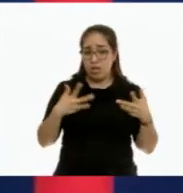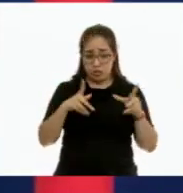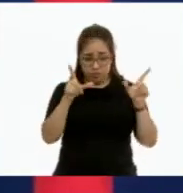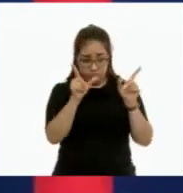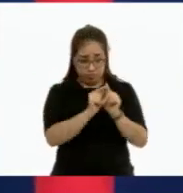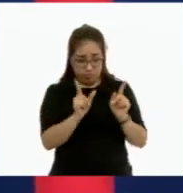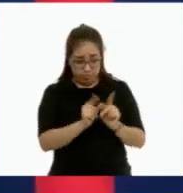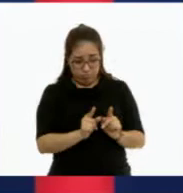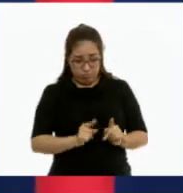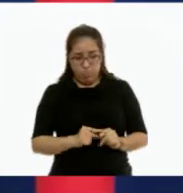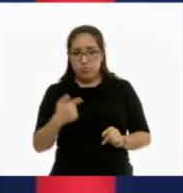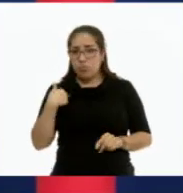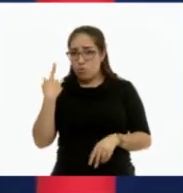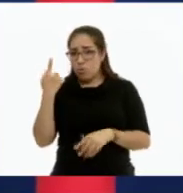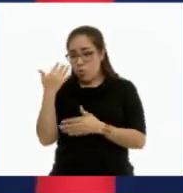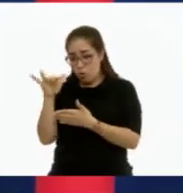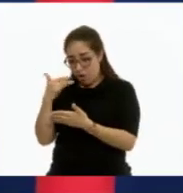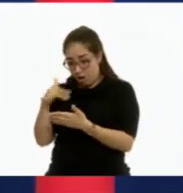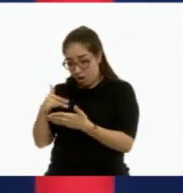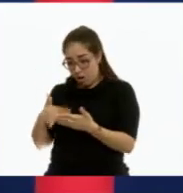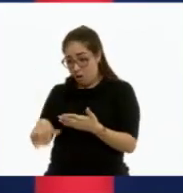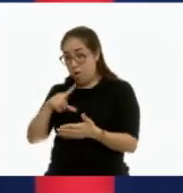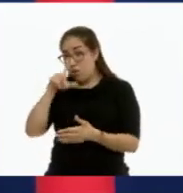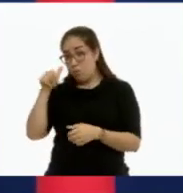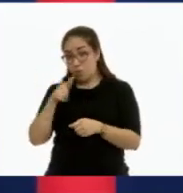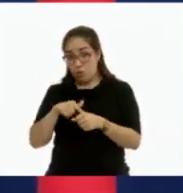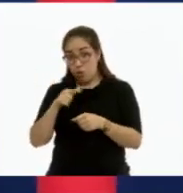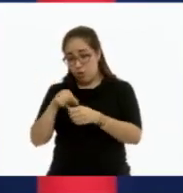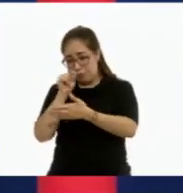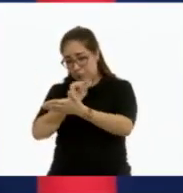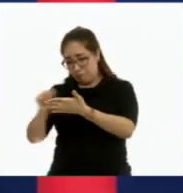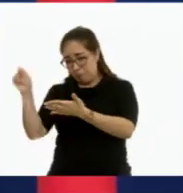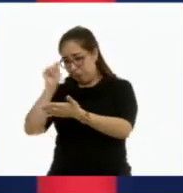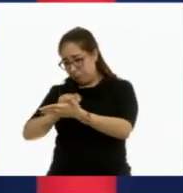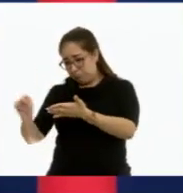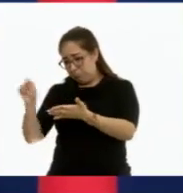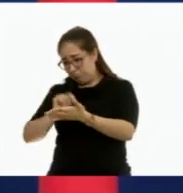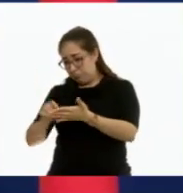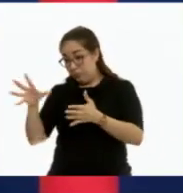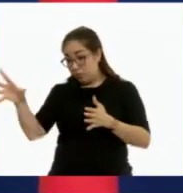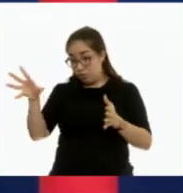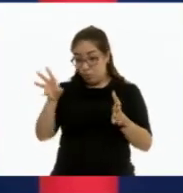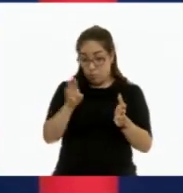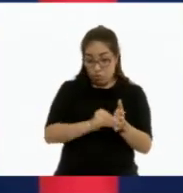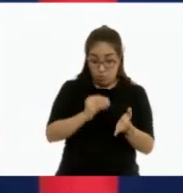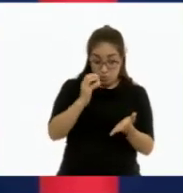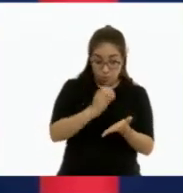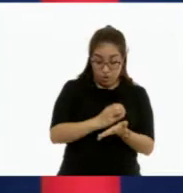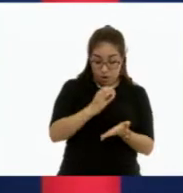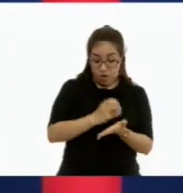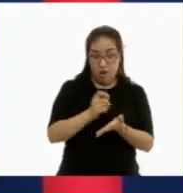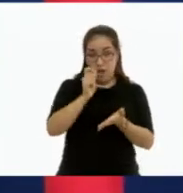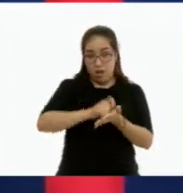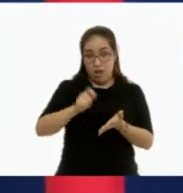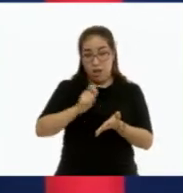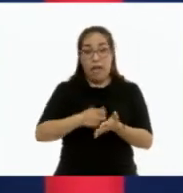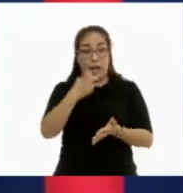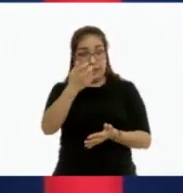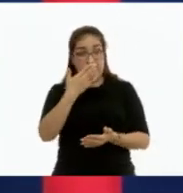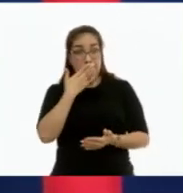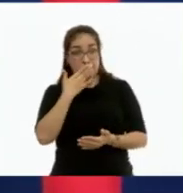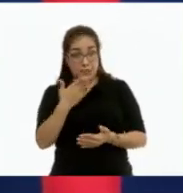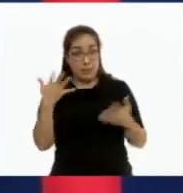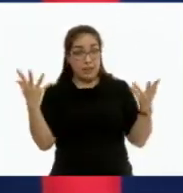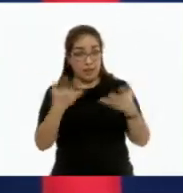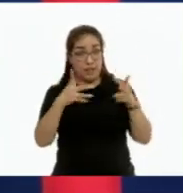leo, subrayo con mi marca textos y luego copio la información. No sé si esa es la forma correcta de hacer